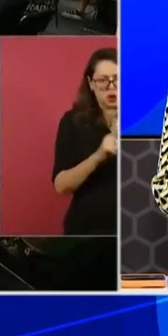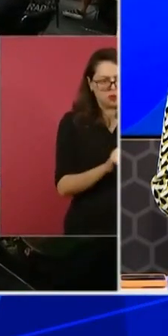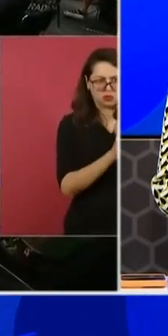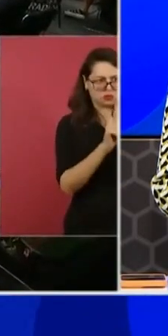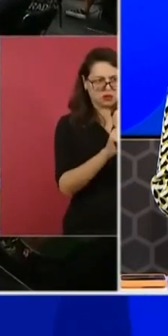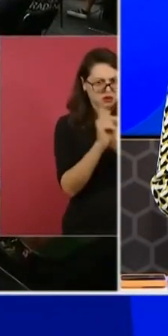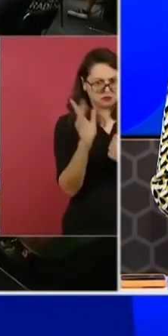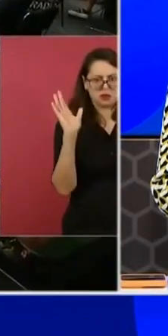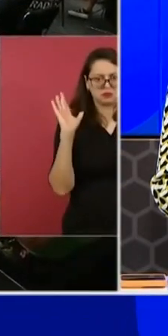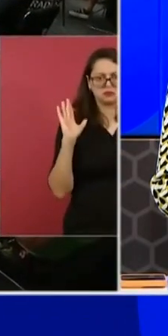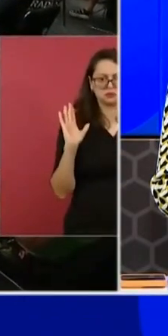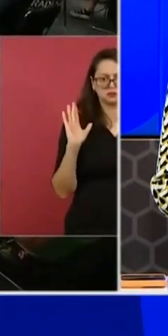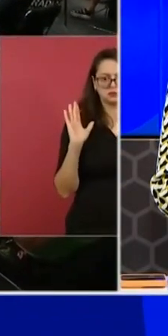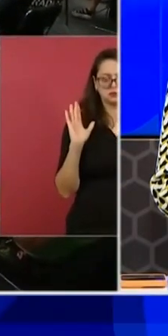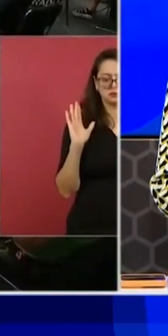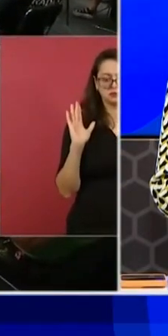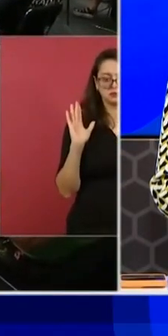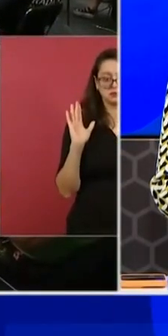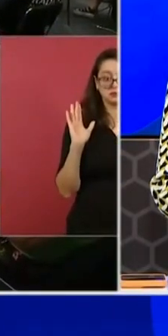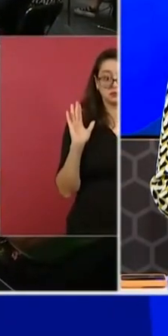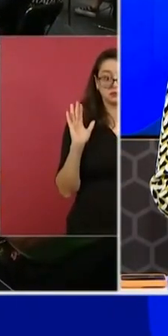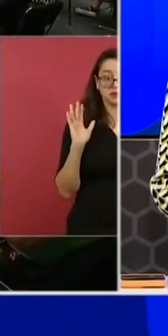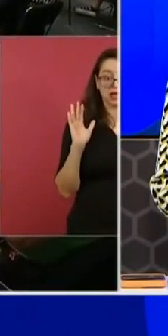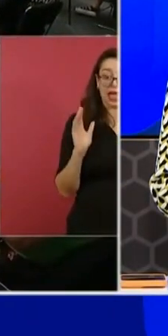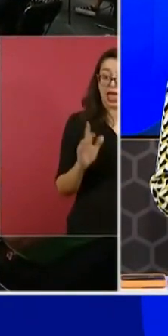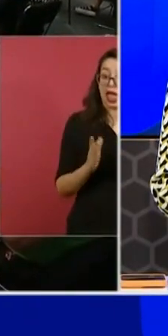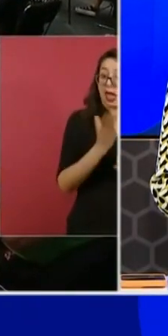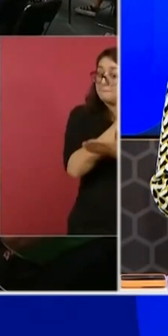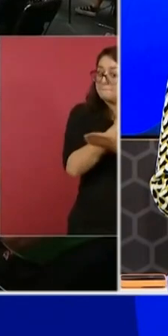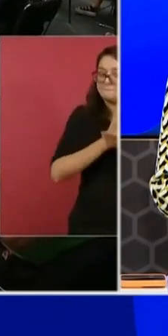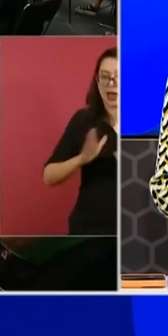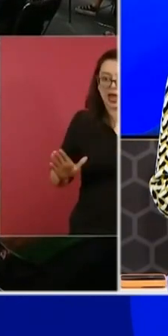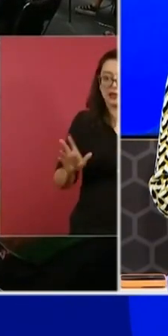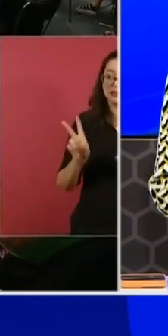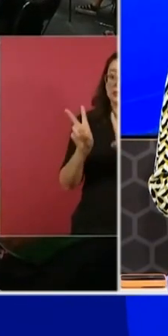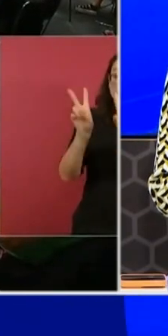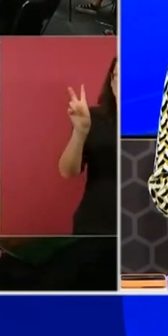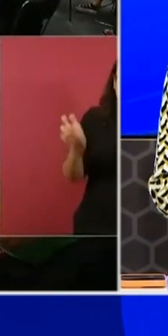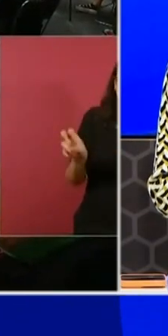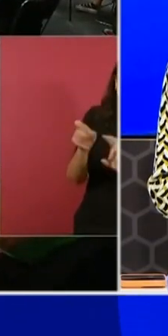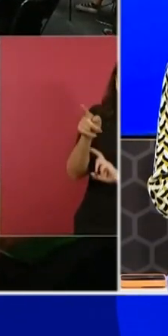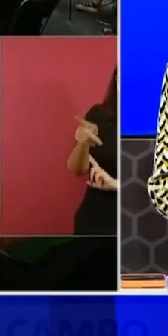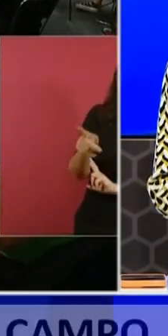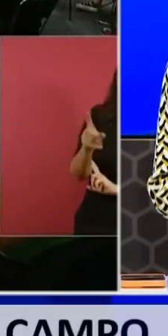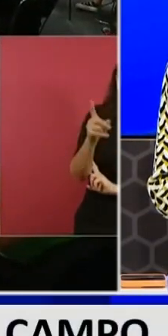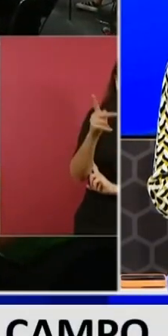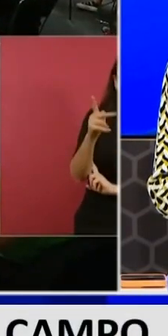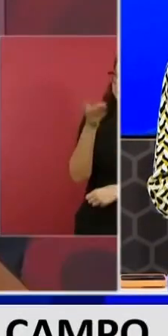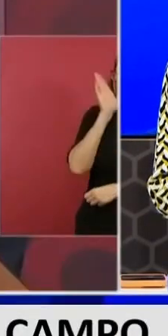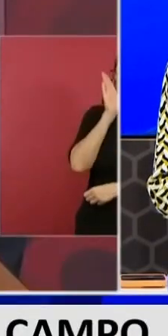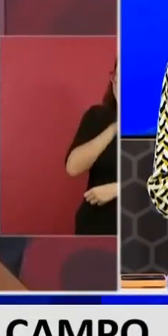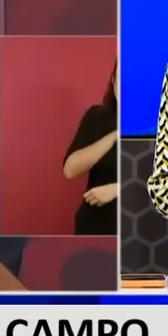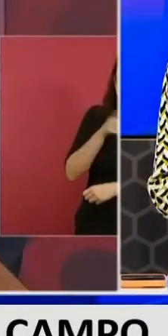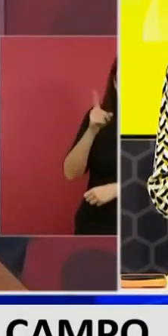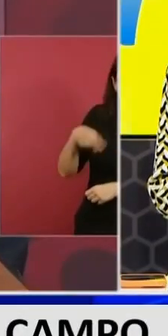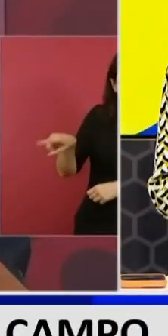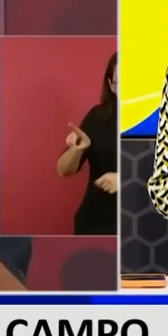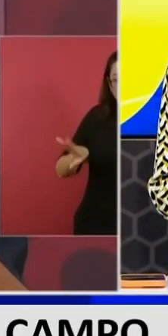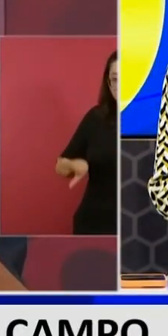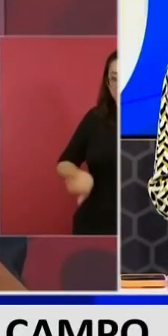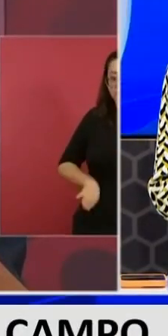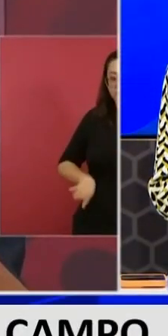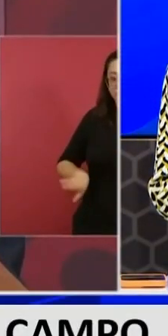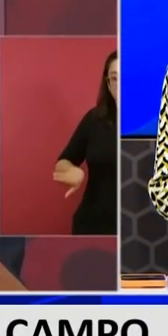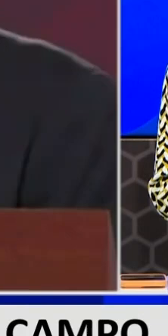que se encuentra la familia del expresidente Mariana, en territorio mexicano. Hemos hecho todas estas solicitudes de